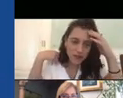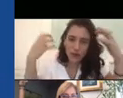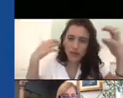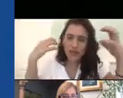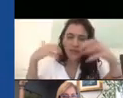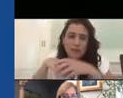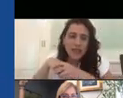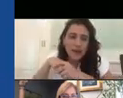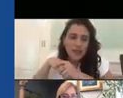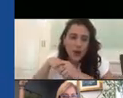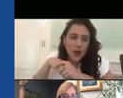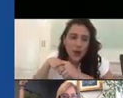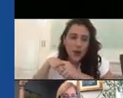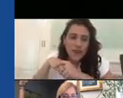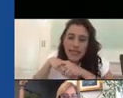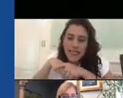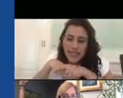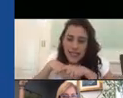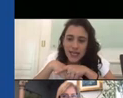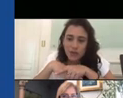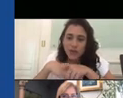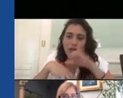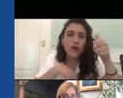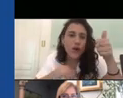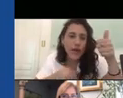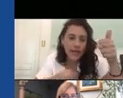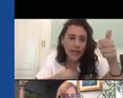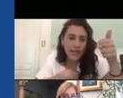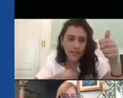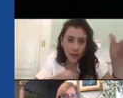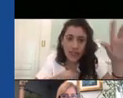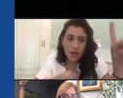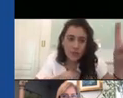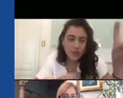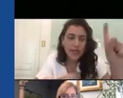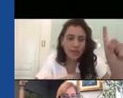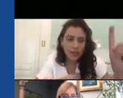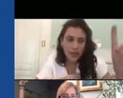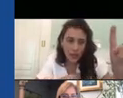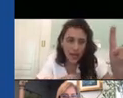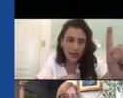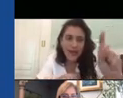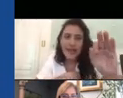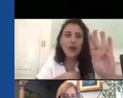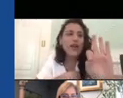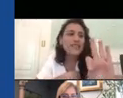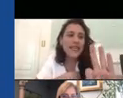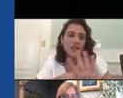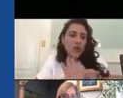se me traba esto. Las insignias que nos preguntaron, con que si no han hecho la primera experto regional y luego las tres de su